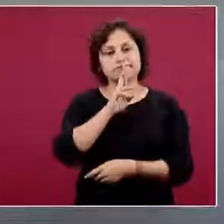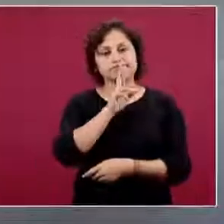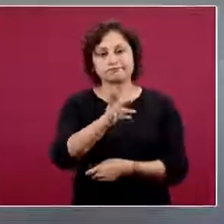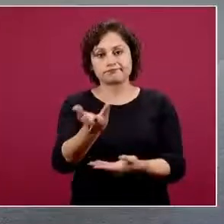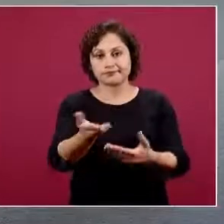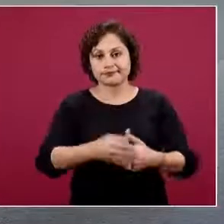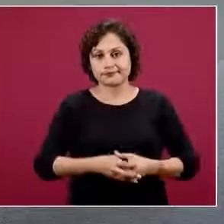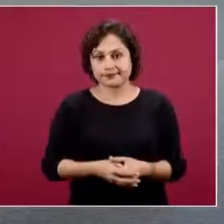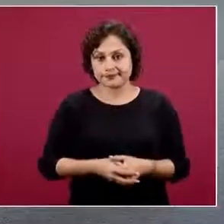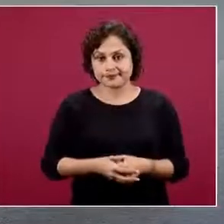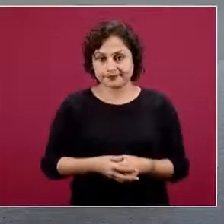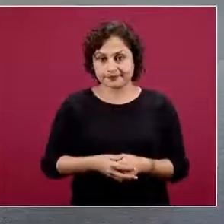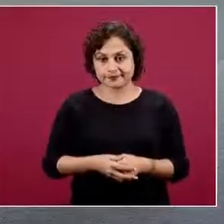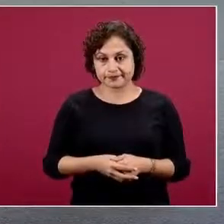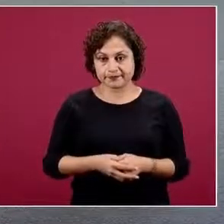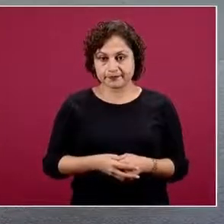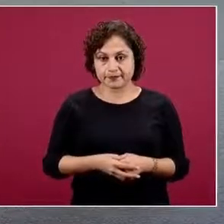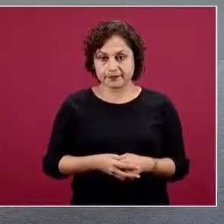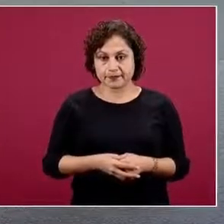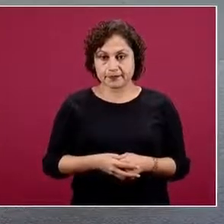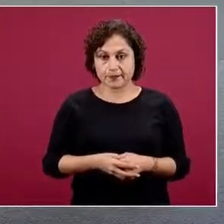favor acá también, de este lado y de este lado.